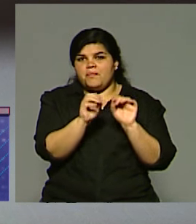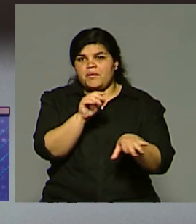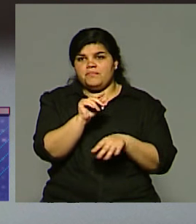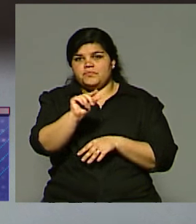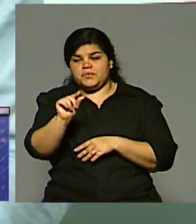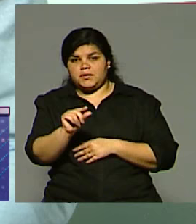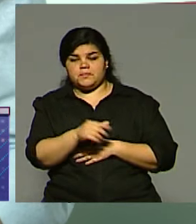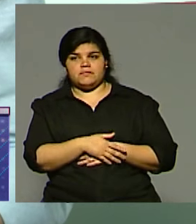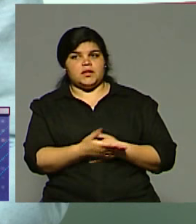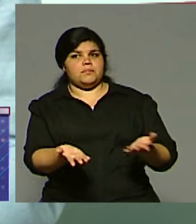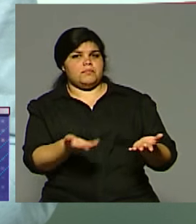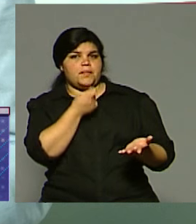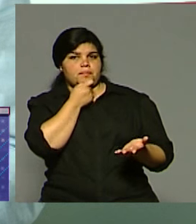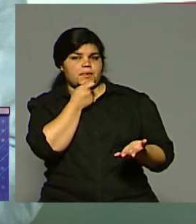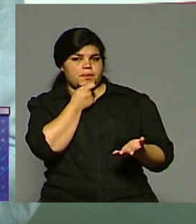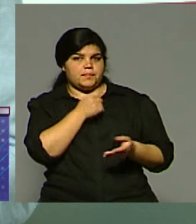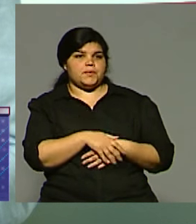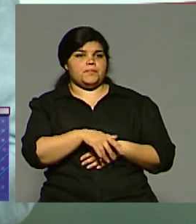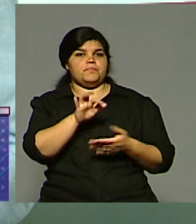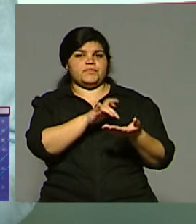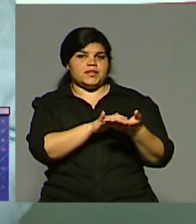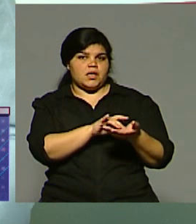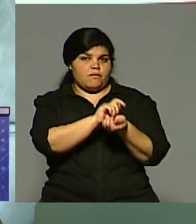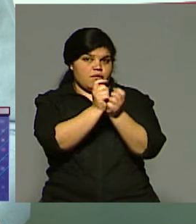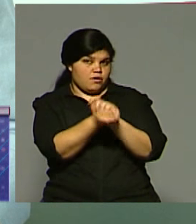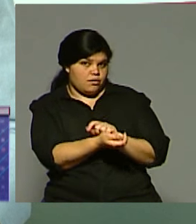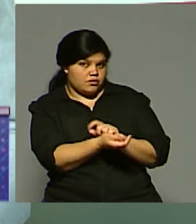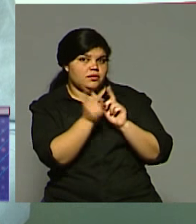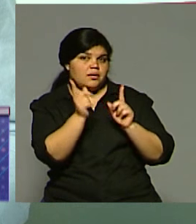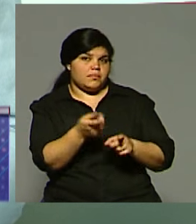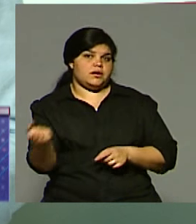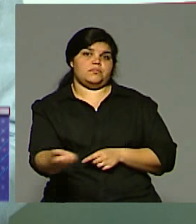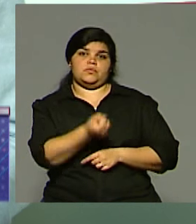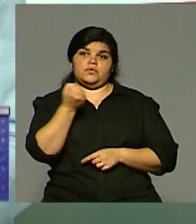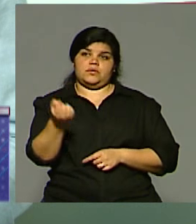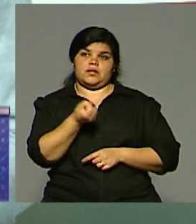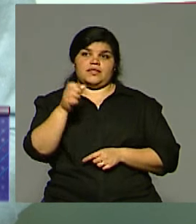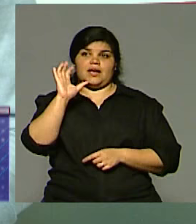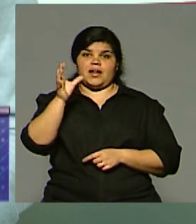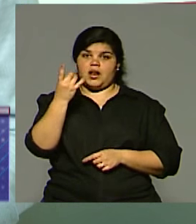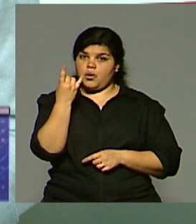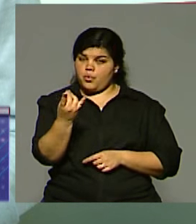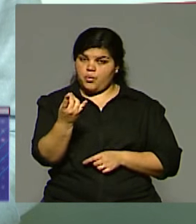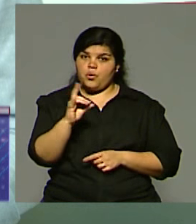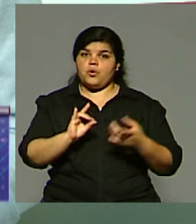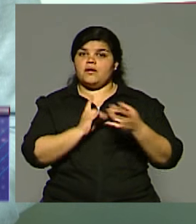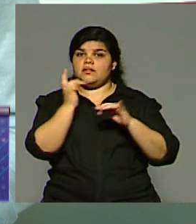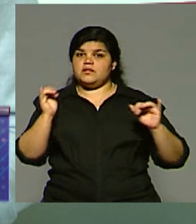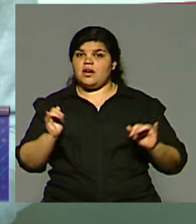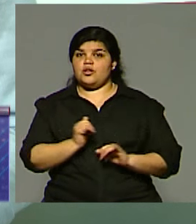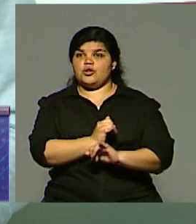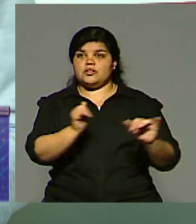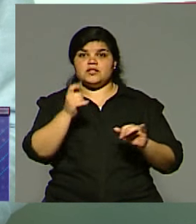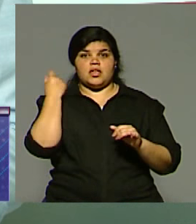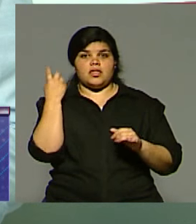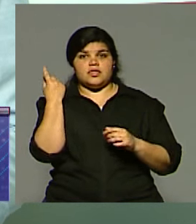Ariel, si por ejemplo alguien quiere cambiar el teléfono, me parece que es importante que vea Señalu, que vea Universidad Noticias y que sigas tu columna de